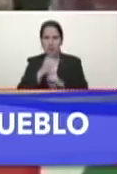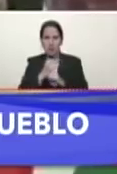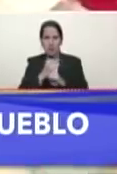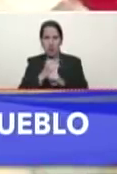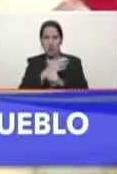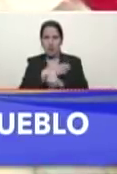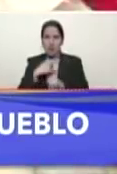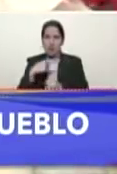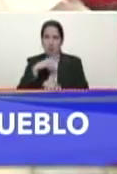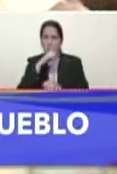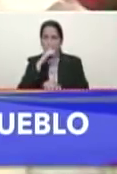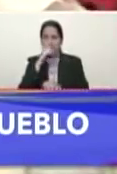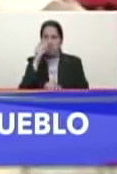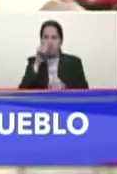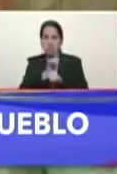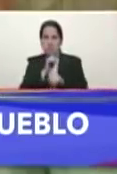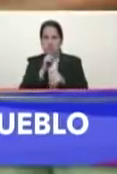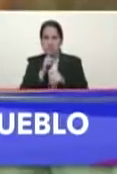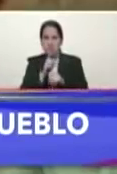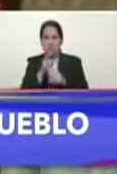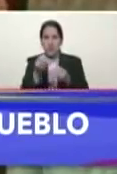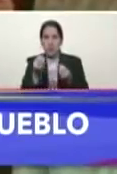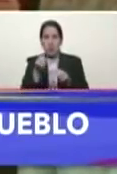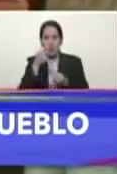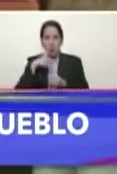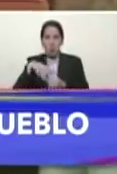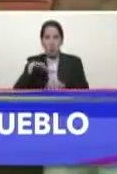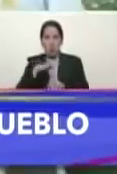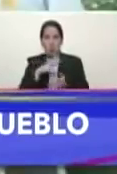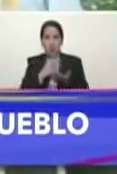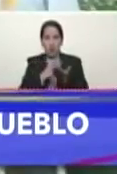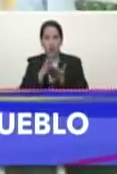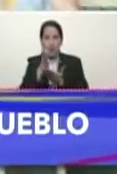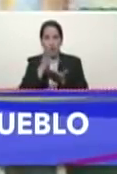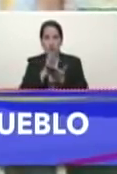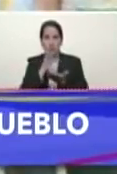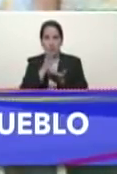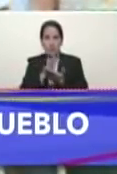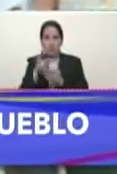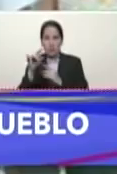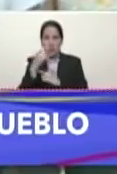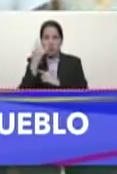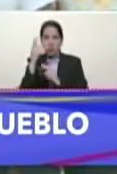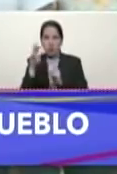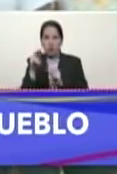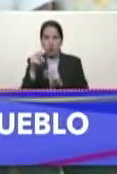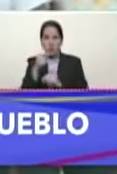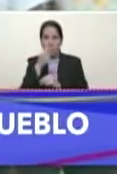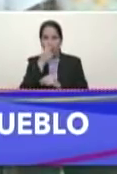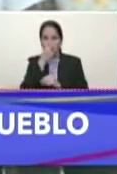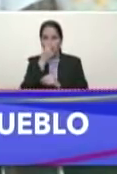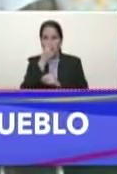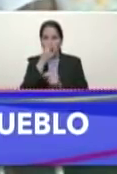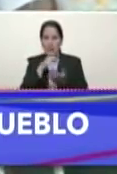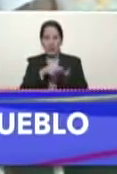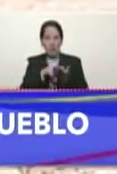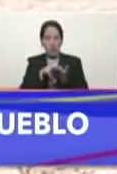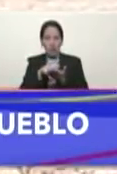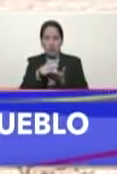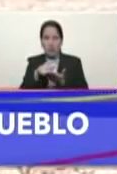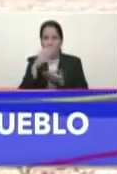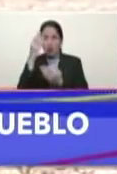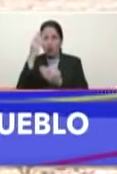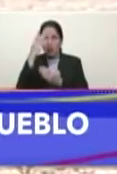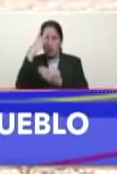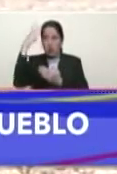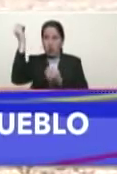aquí le demostramos que leales siempre. Así que aquí estamos, presidente, rodilla en tierra y con la bendición